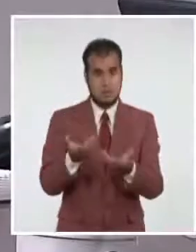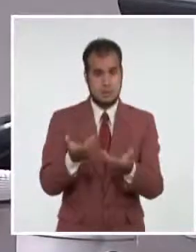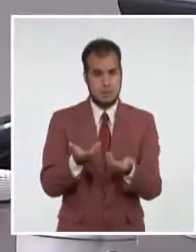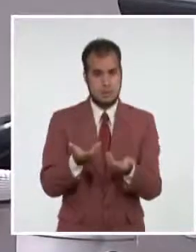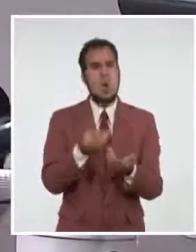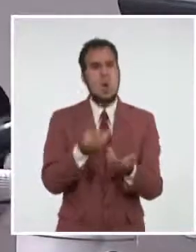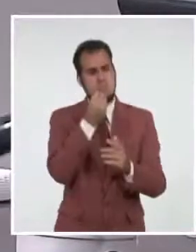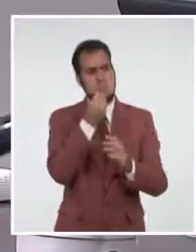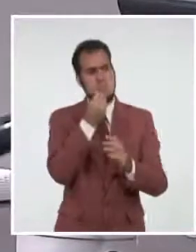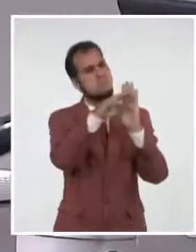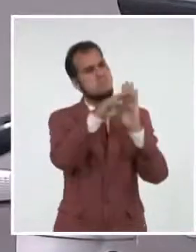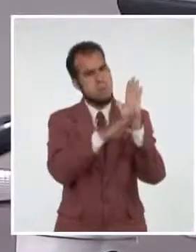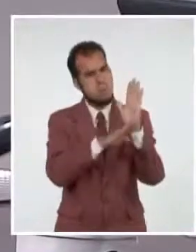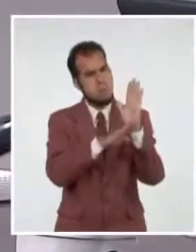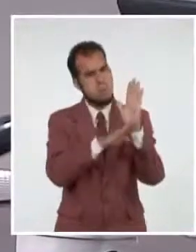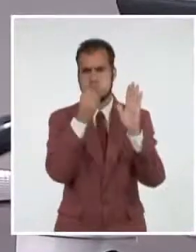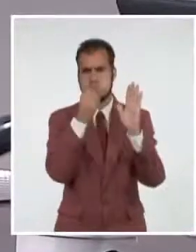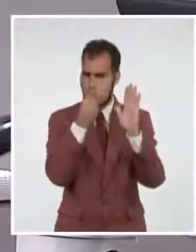contextualizados.